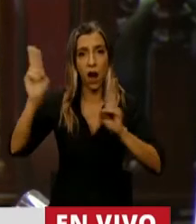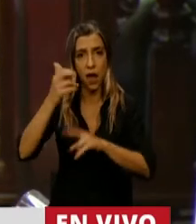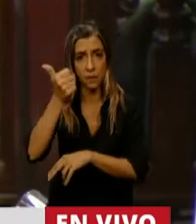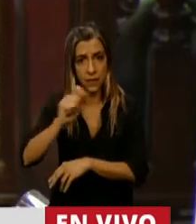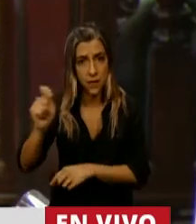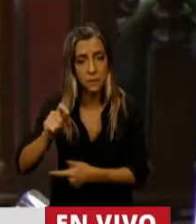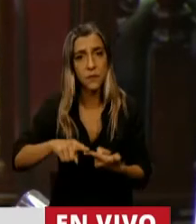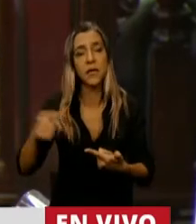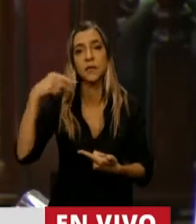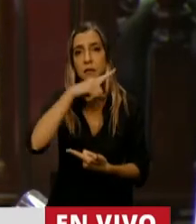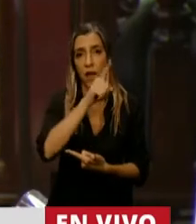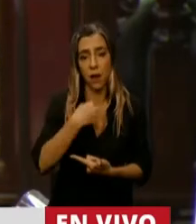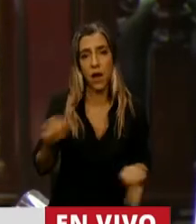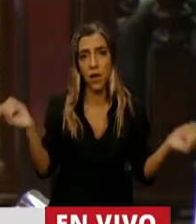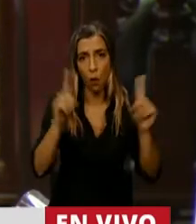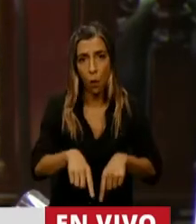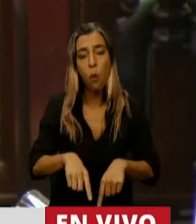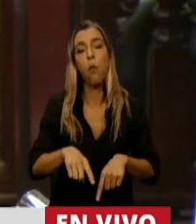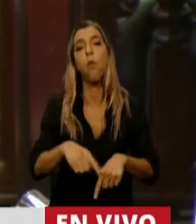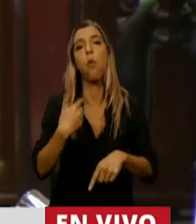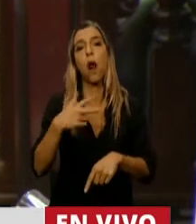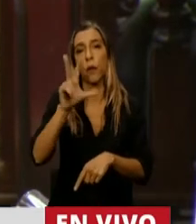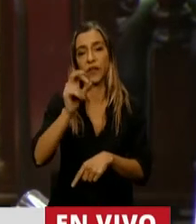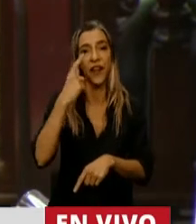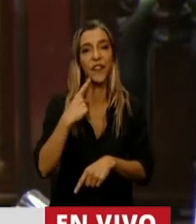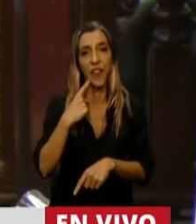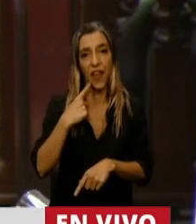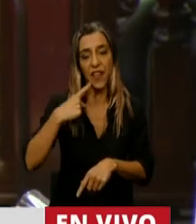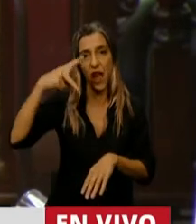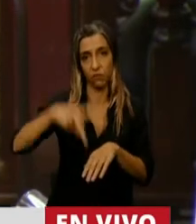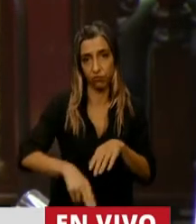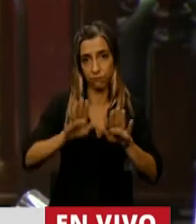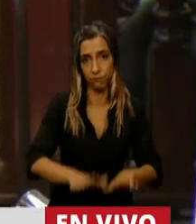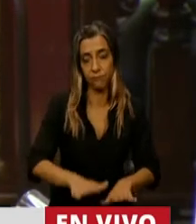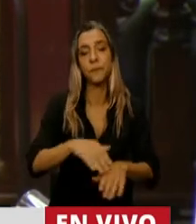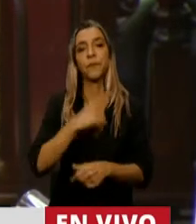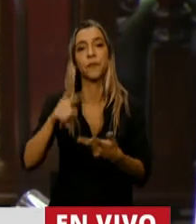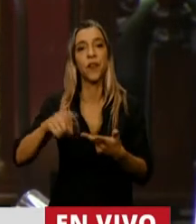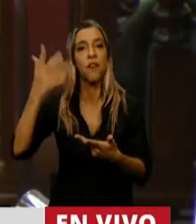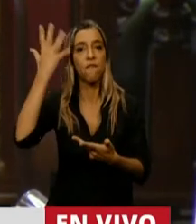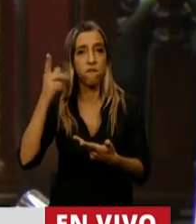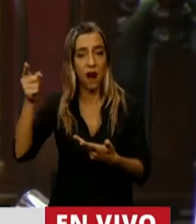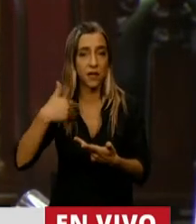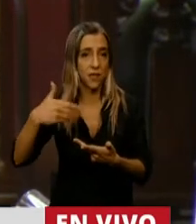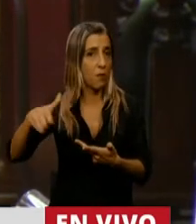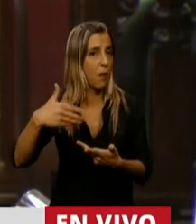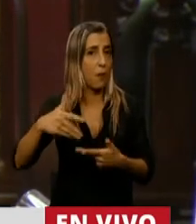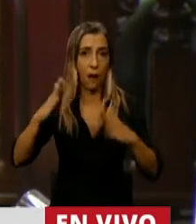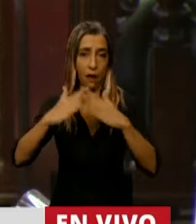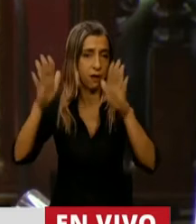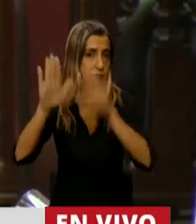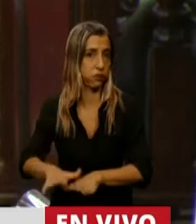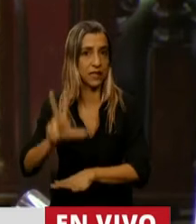Alemania, regreso a restricciones por 30 días. Francia, confinamiento casi pleno por 30